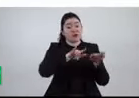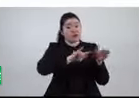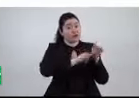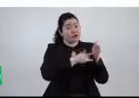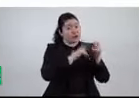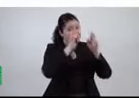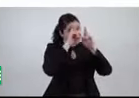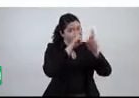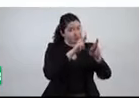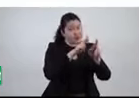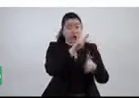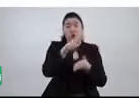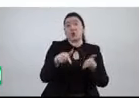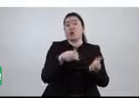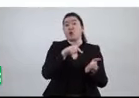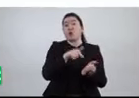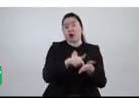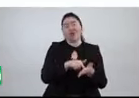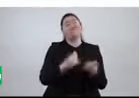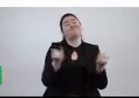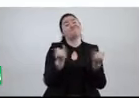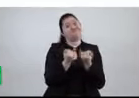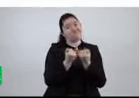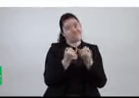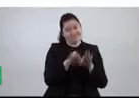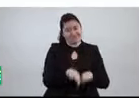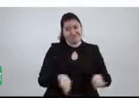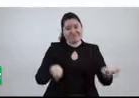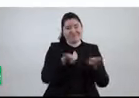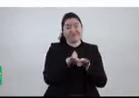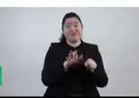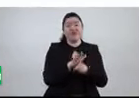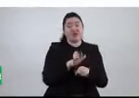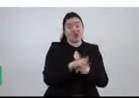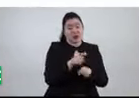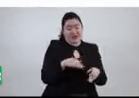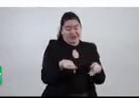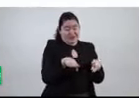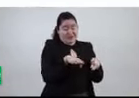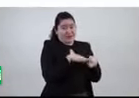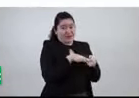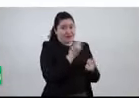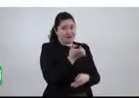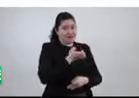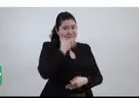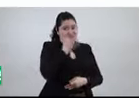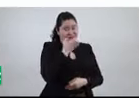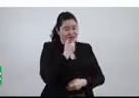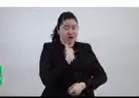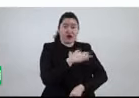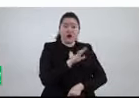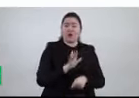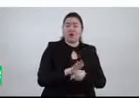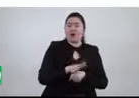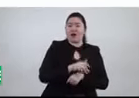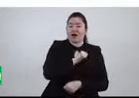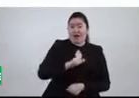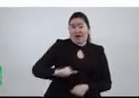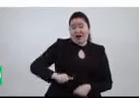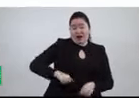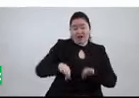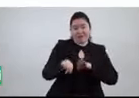sede en particular. En este caso, las sedes están asignadas a la sede del centro de trabajo a la alcaldía donde está ubicado el